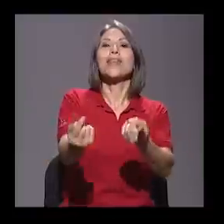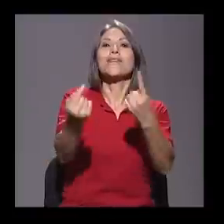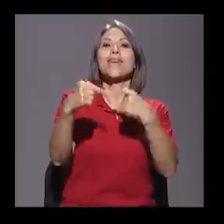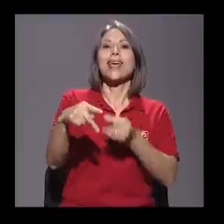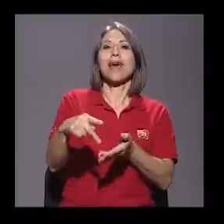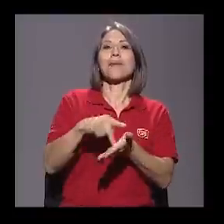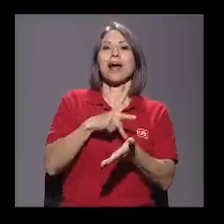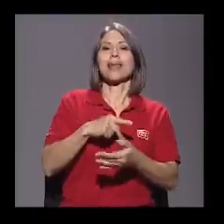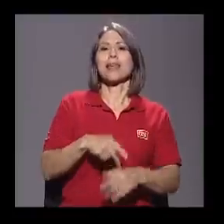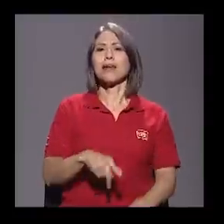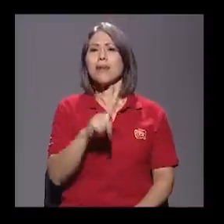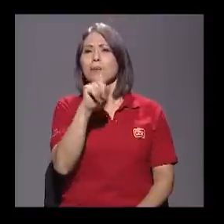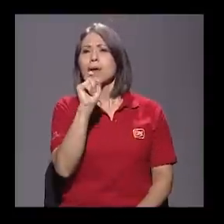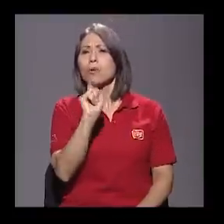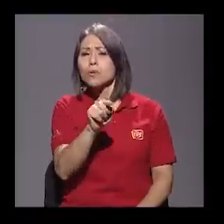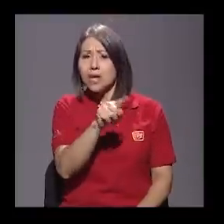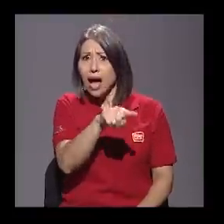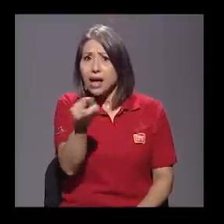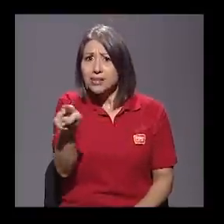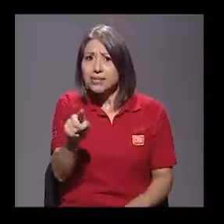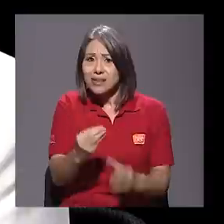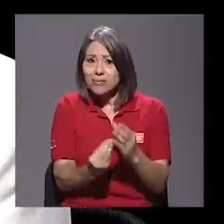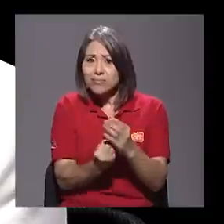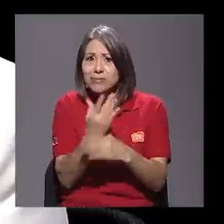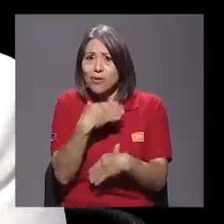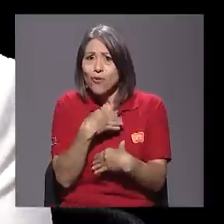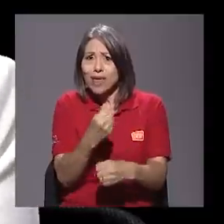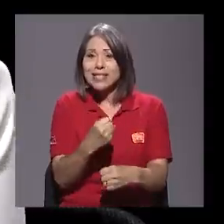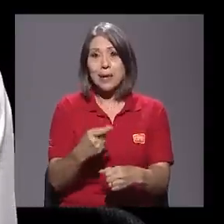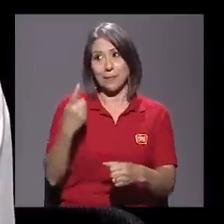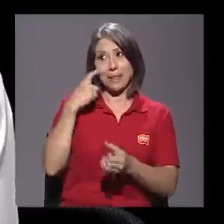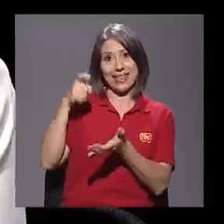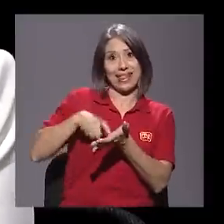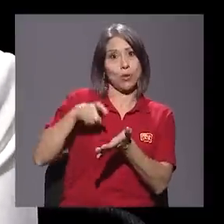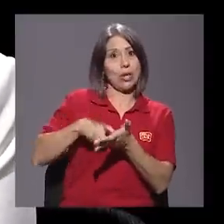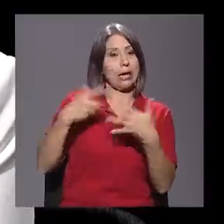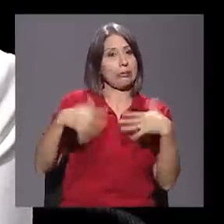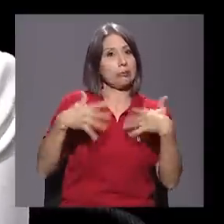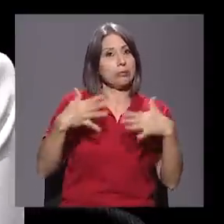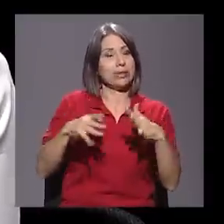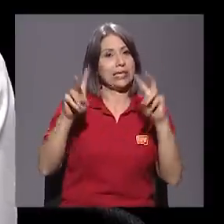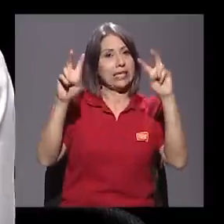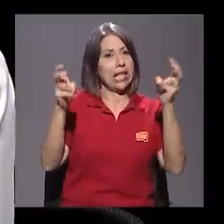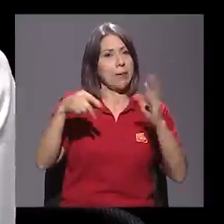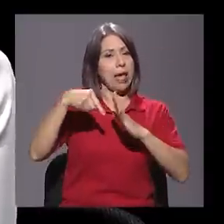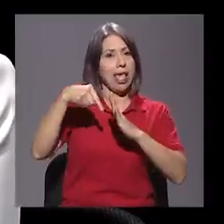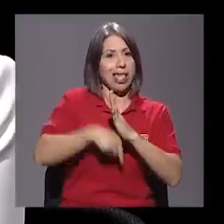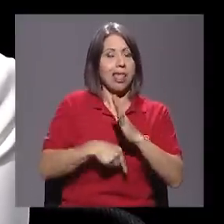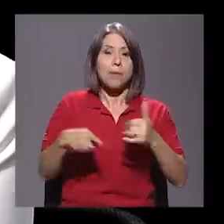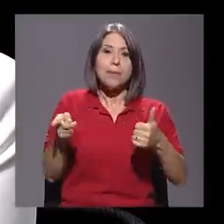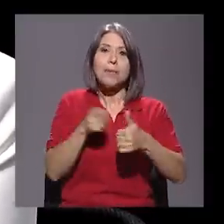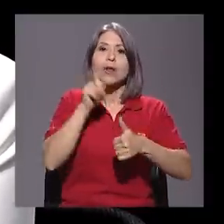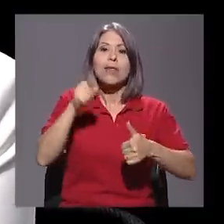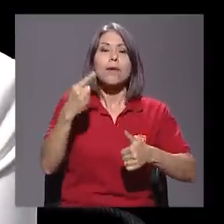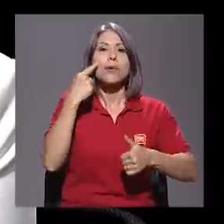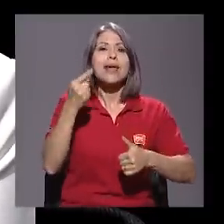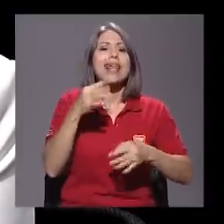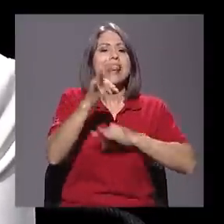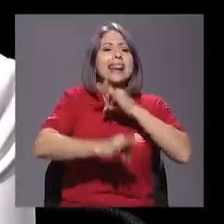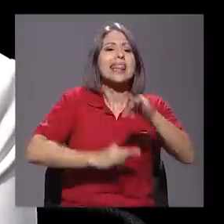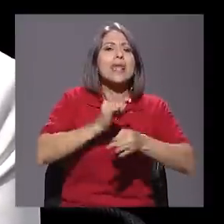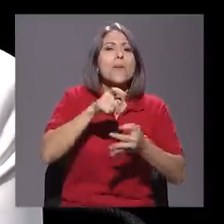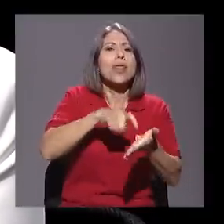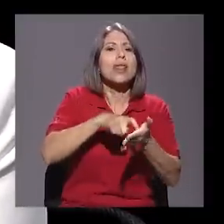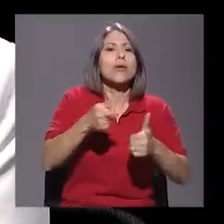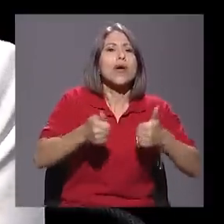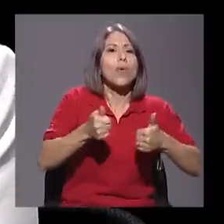pague. ¿Esa es la forma de crear confianza? Vamos a ver, la deuda es toda una temática, porque sucede que primero tenemos que ver qué tipo de deuda y